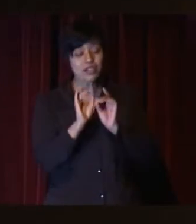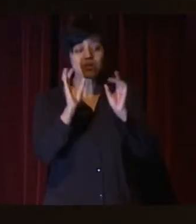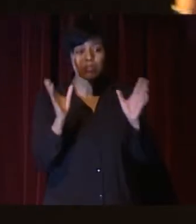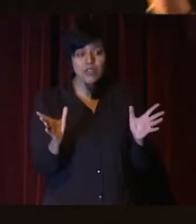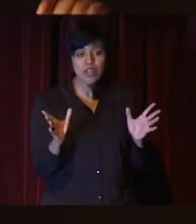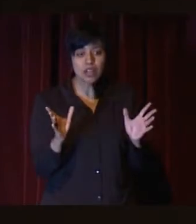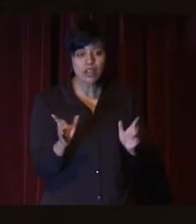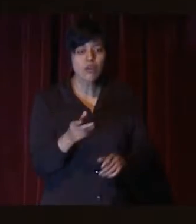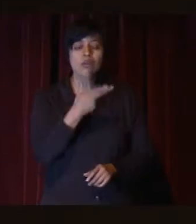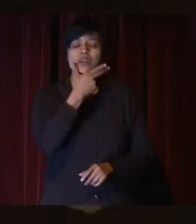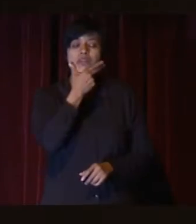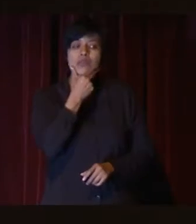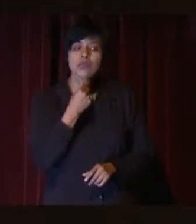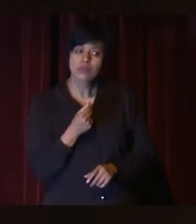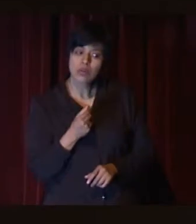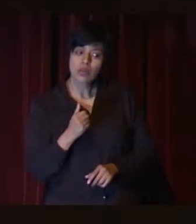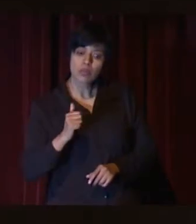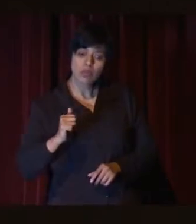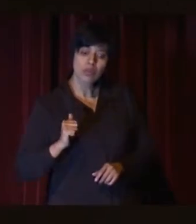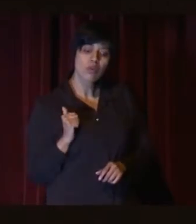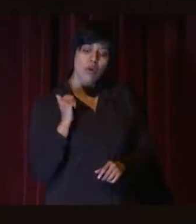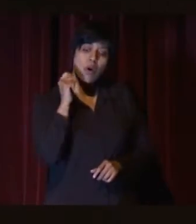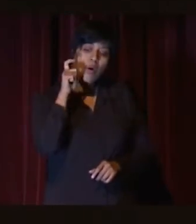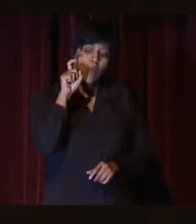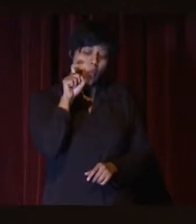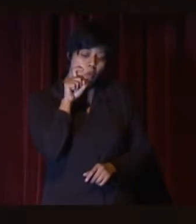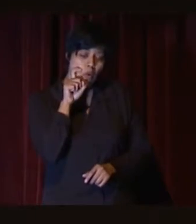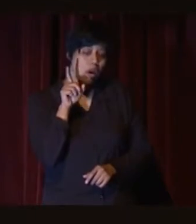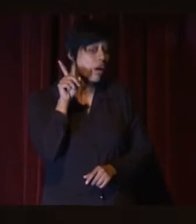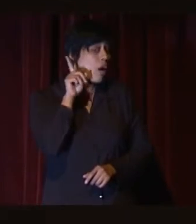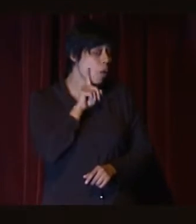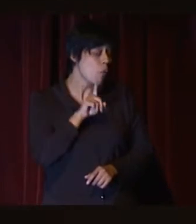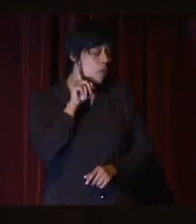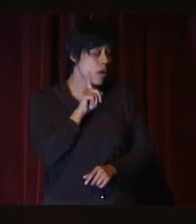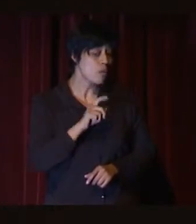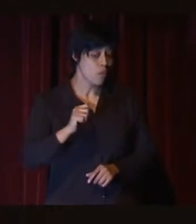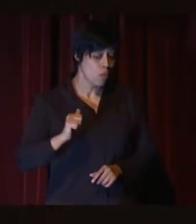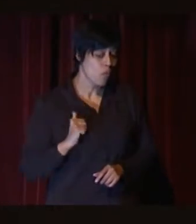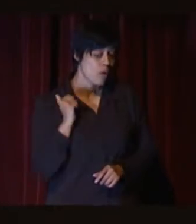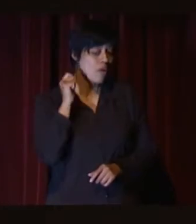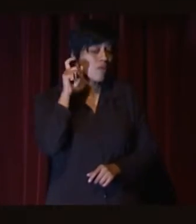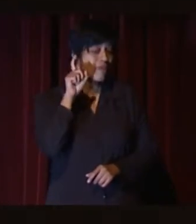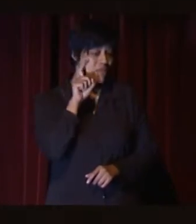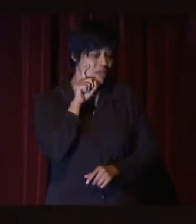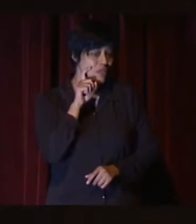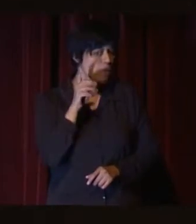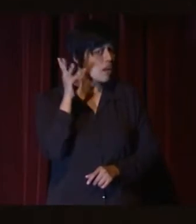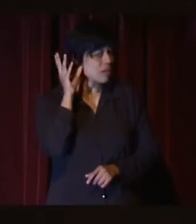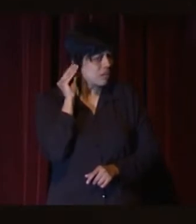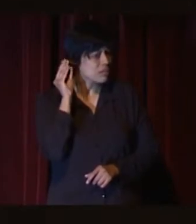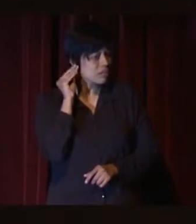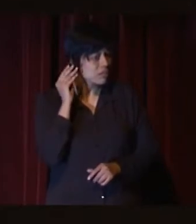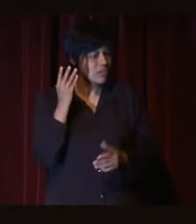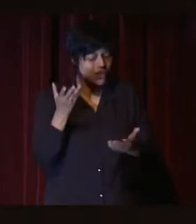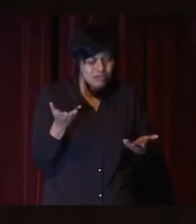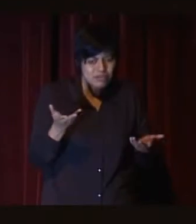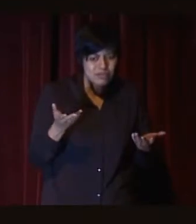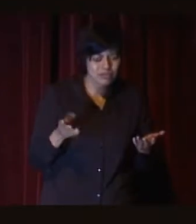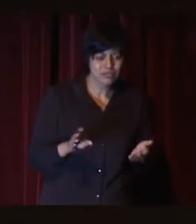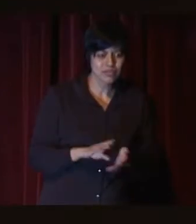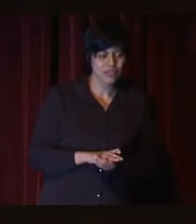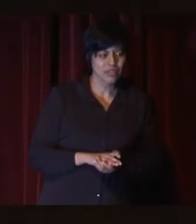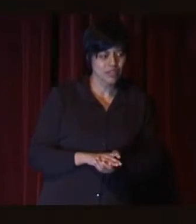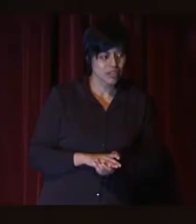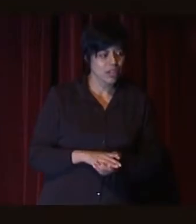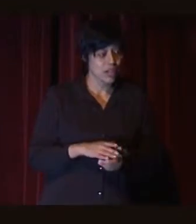uno un hombre que ha vivido violencia sexual o una mujer que debido a violencia sexual lo escuchan porque si en